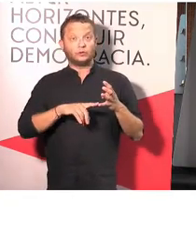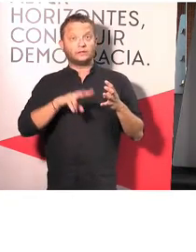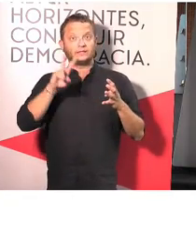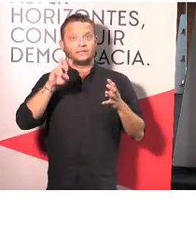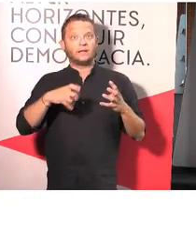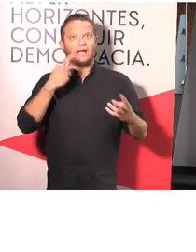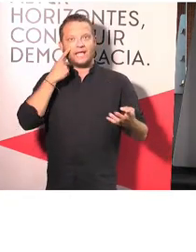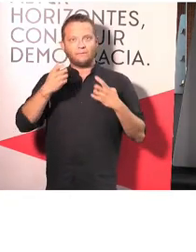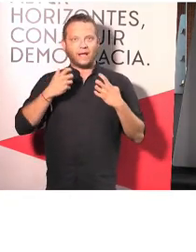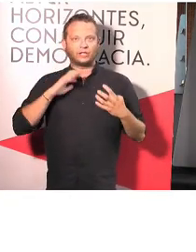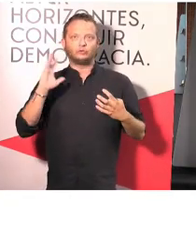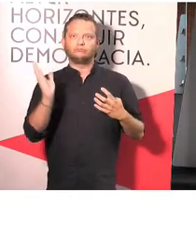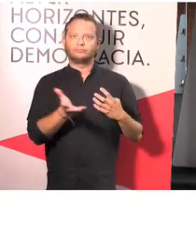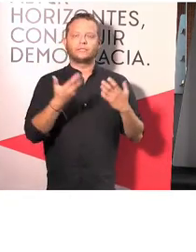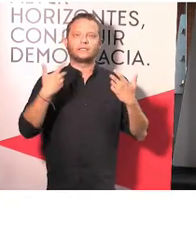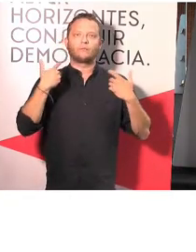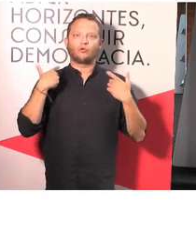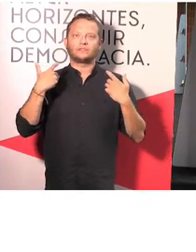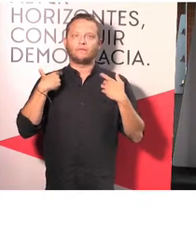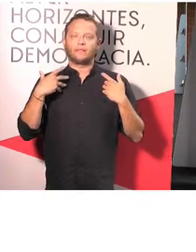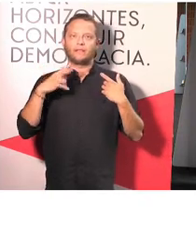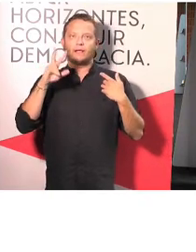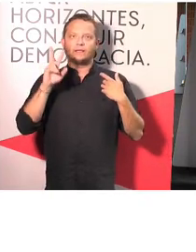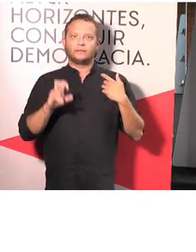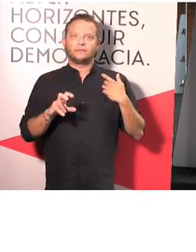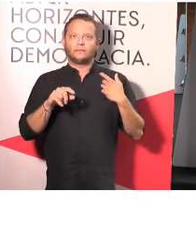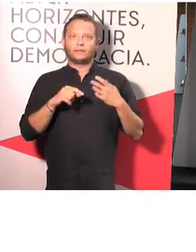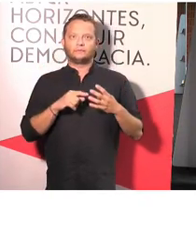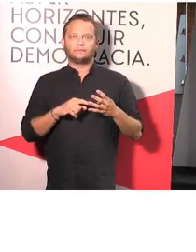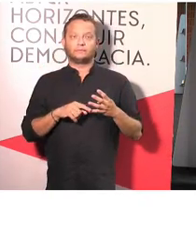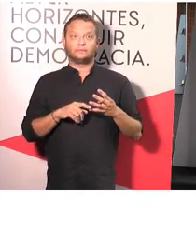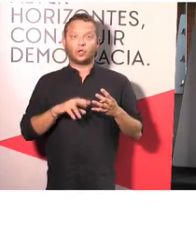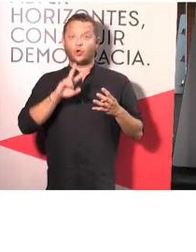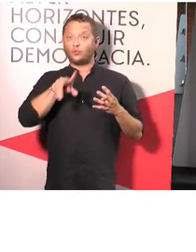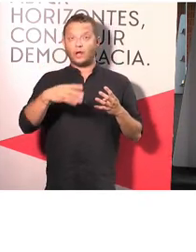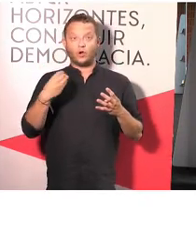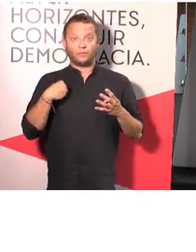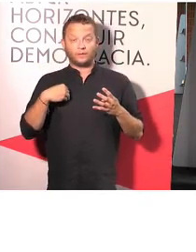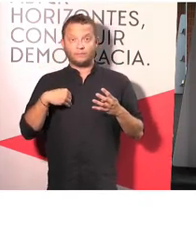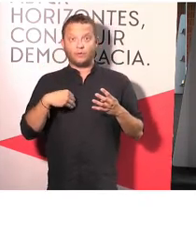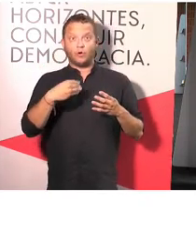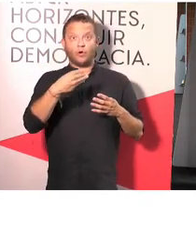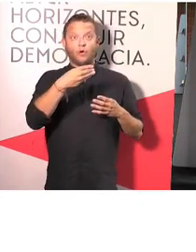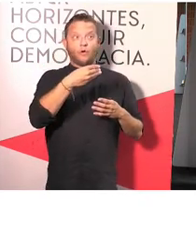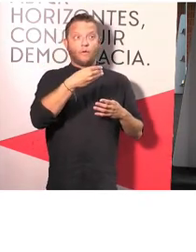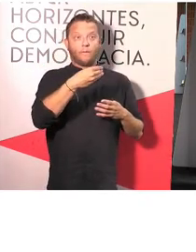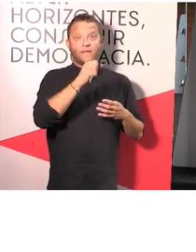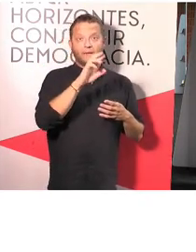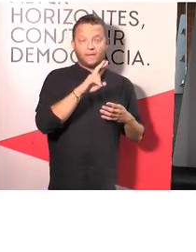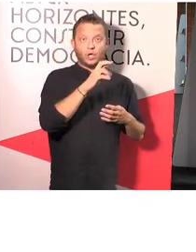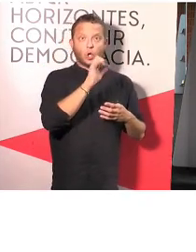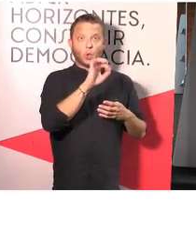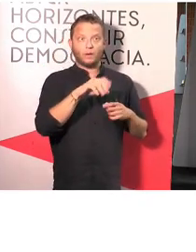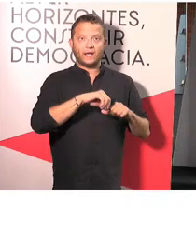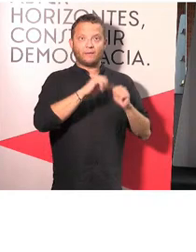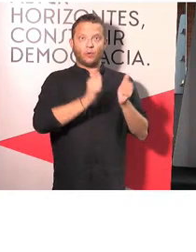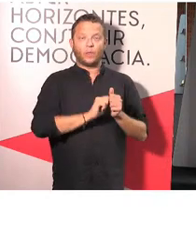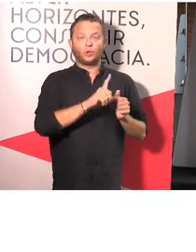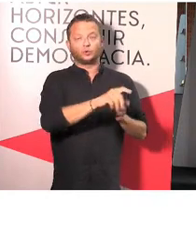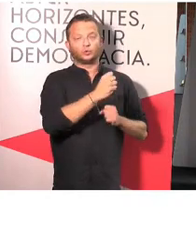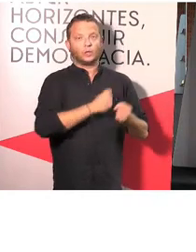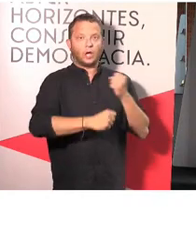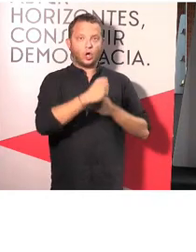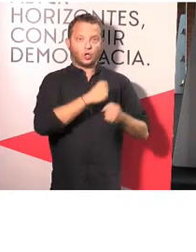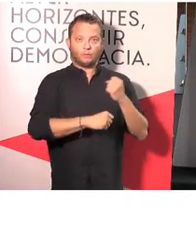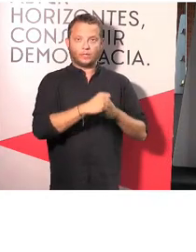los impactos y la responsabilidad respecto a las externalidades. No es lo mismo el caso de Airbnb o Uber, que básicamente su modelo económico